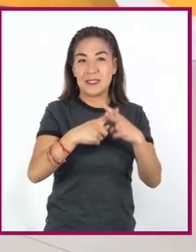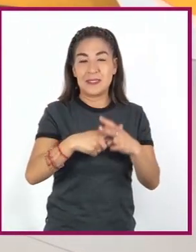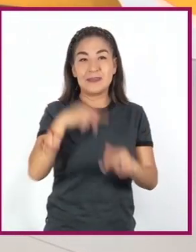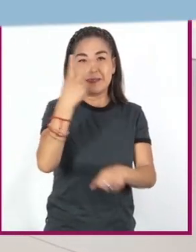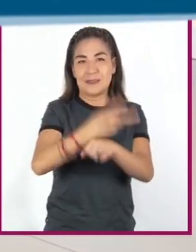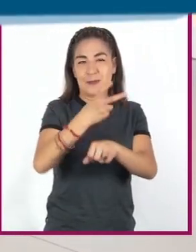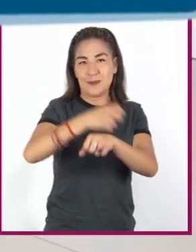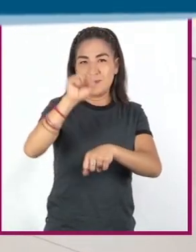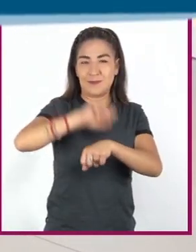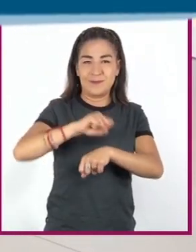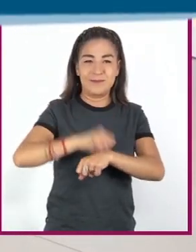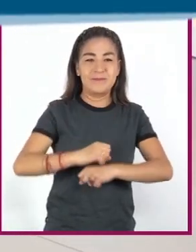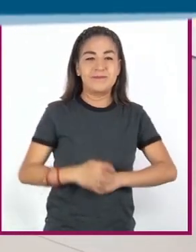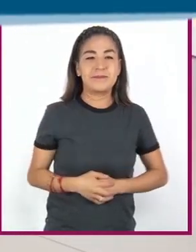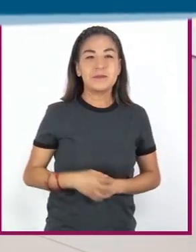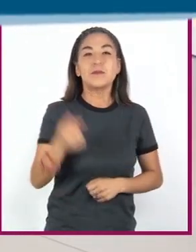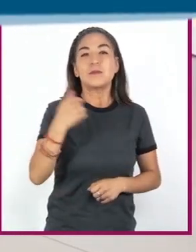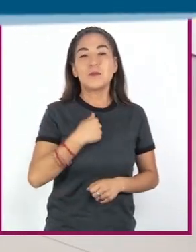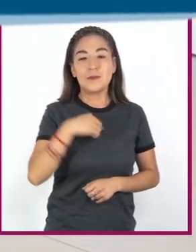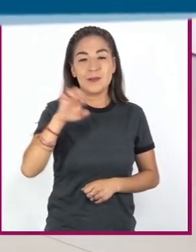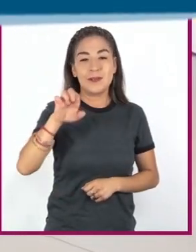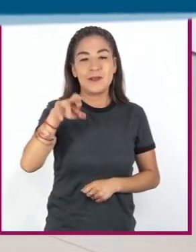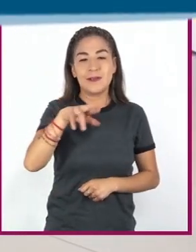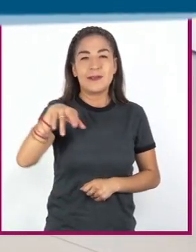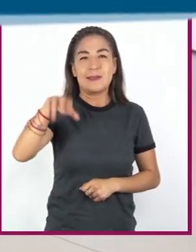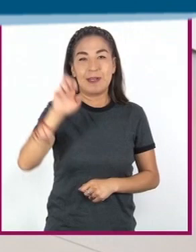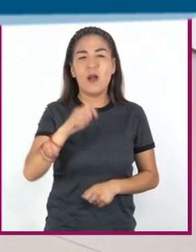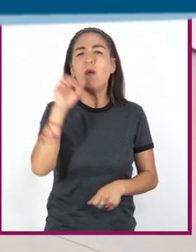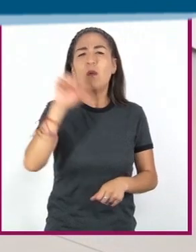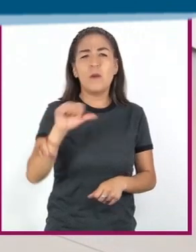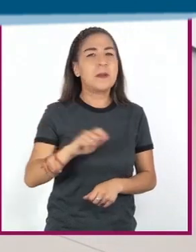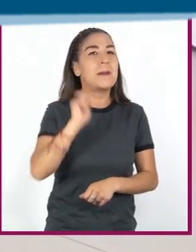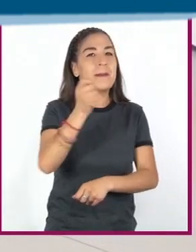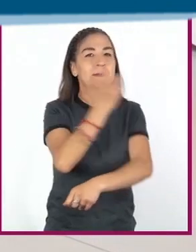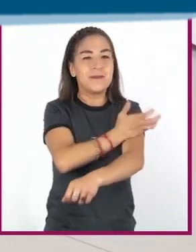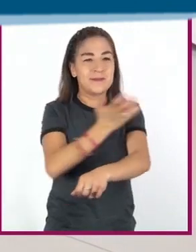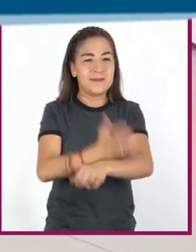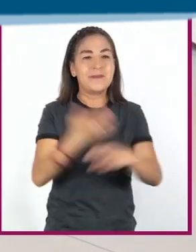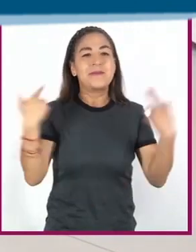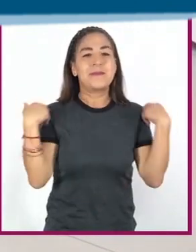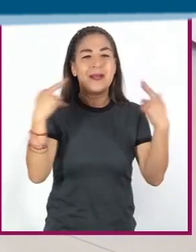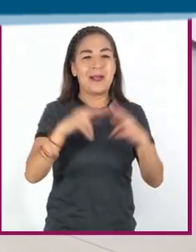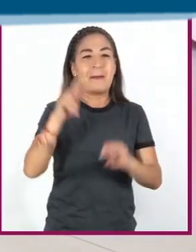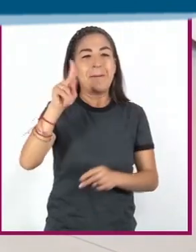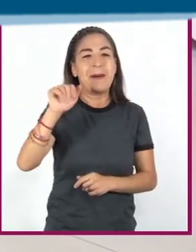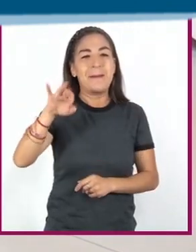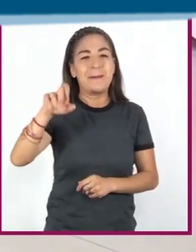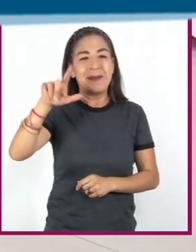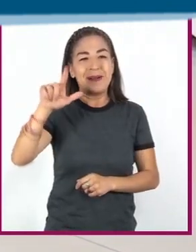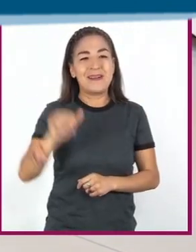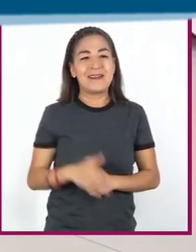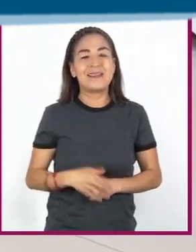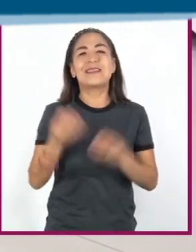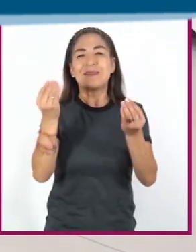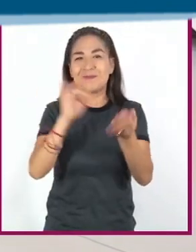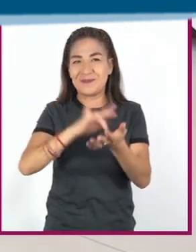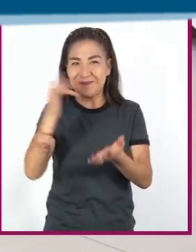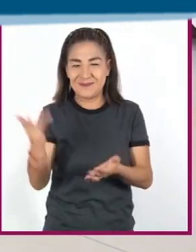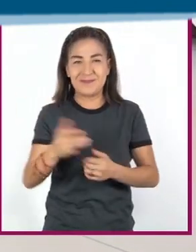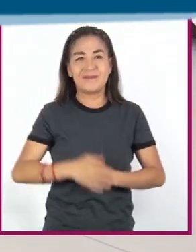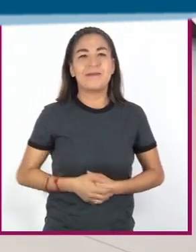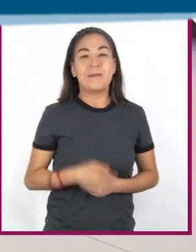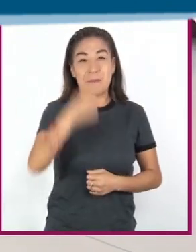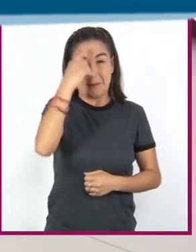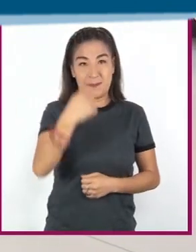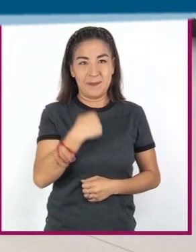de secundaria. Yo soy Enrique Rodal y en esta ocasión nos acompaña la maestra Pamela Corona Limón. Gracias, Enrique.